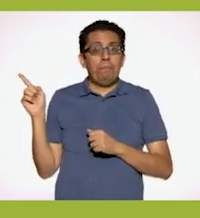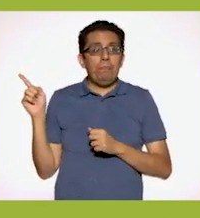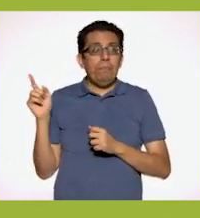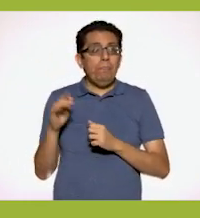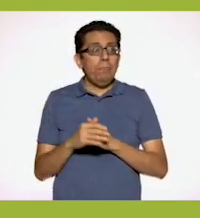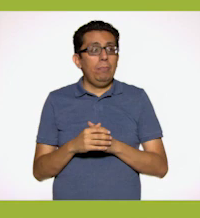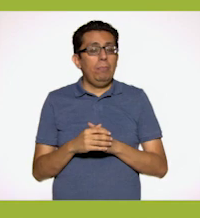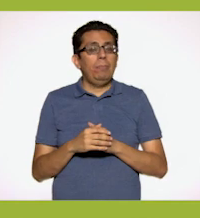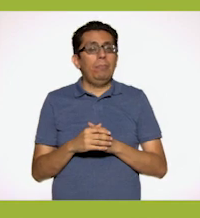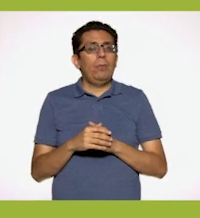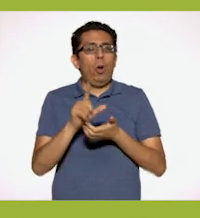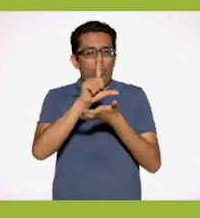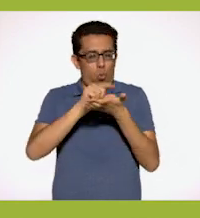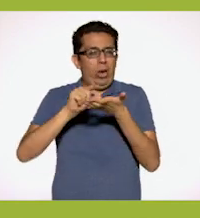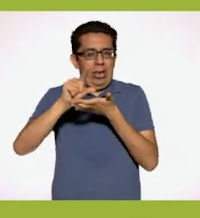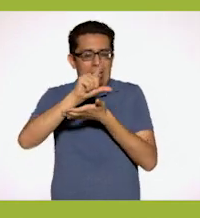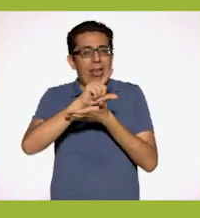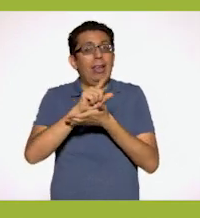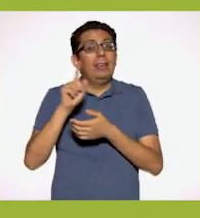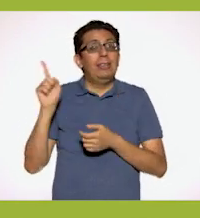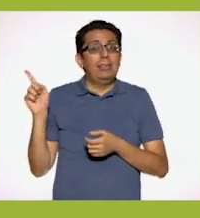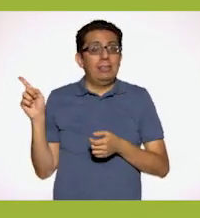@sep.mx. Twitter